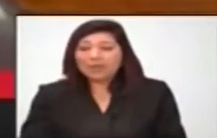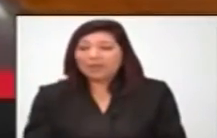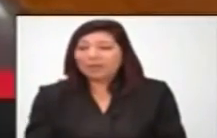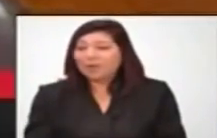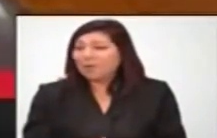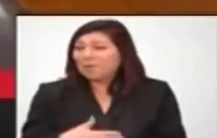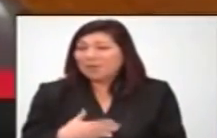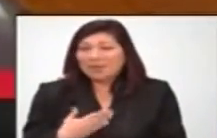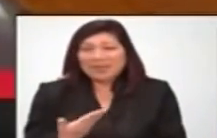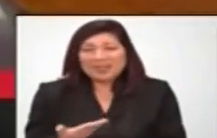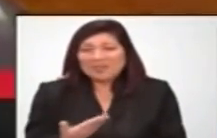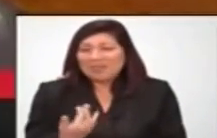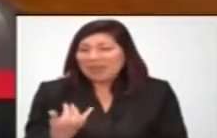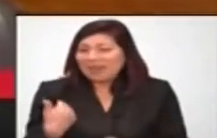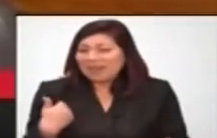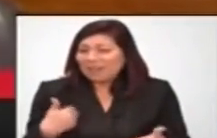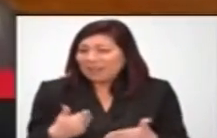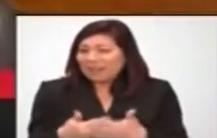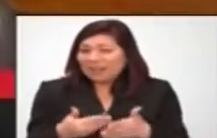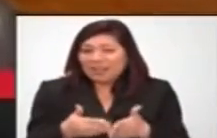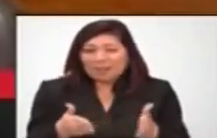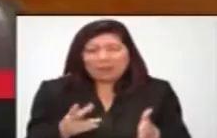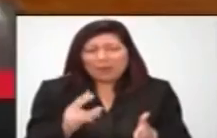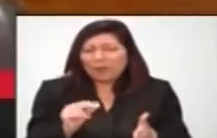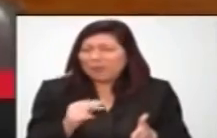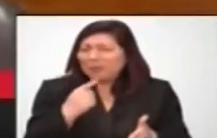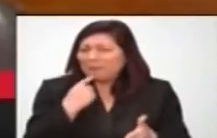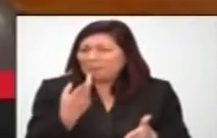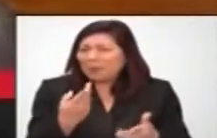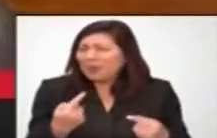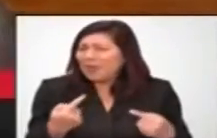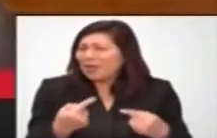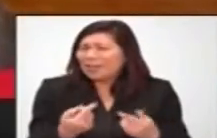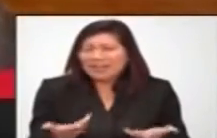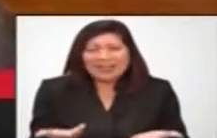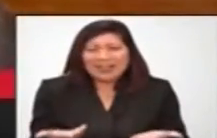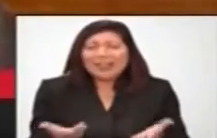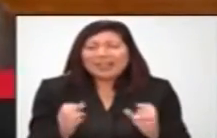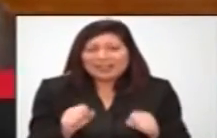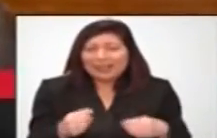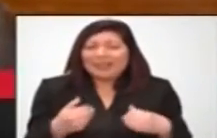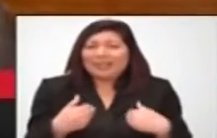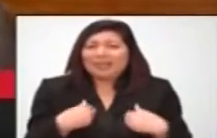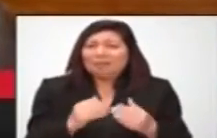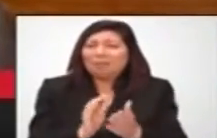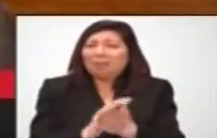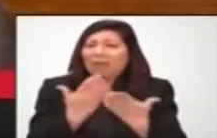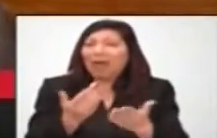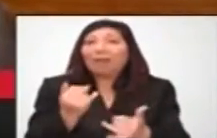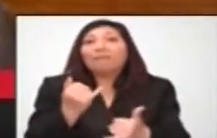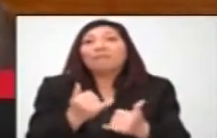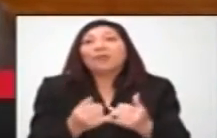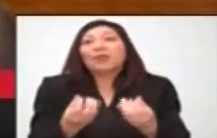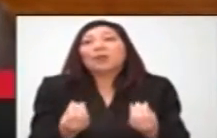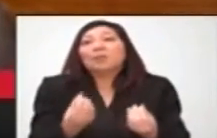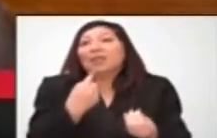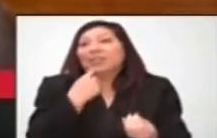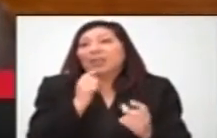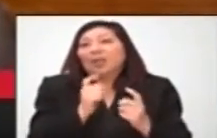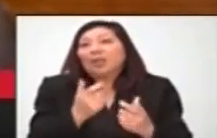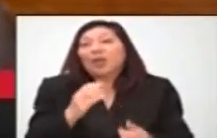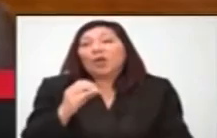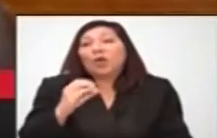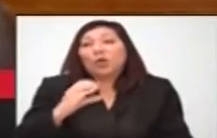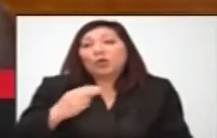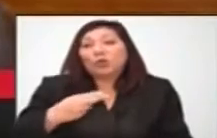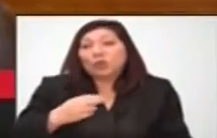no podemos, desde el Frente Amplio, no decir más bien por el contrario, que sí tenemos que saludar, que al fin, como dijo el congresista